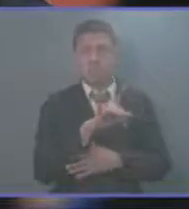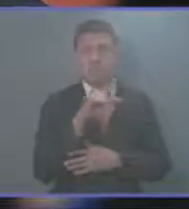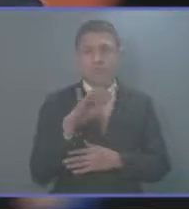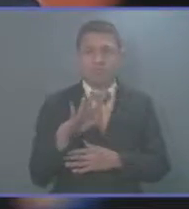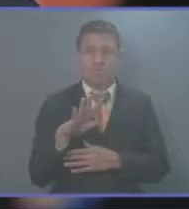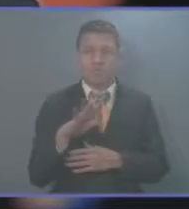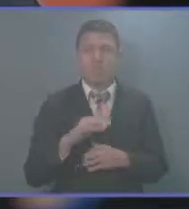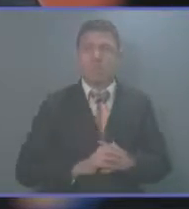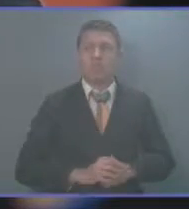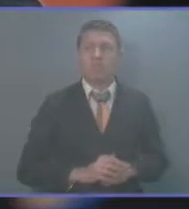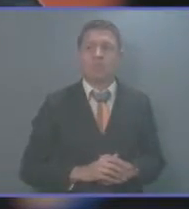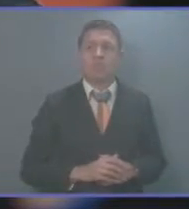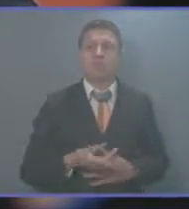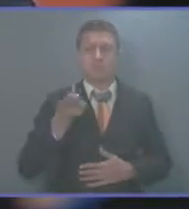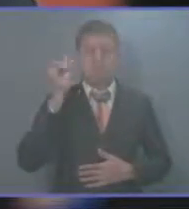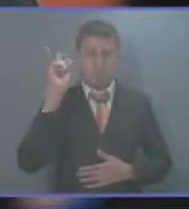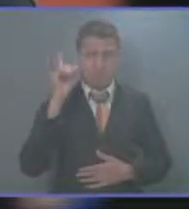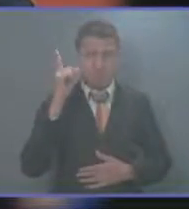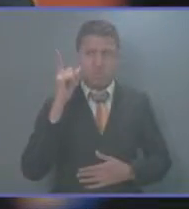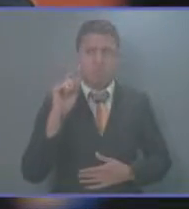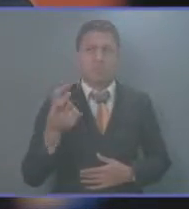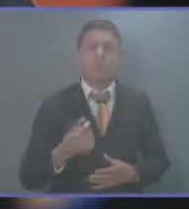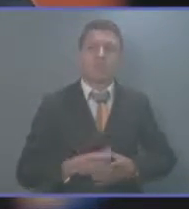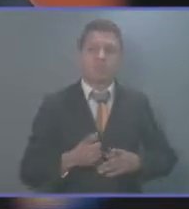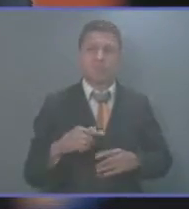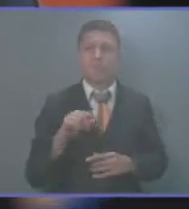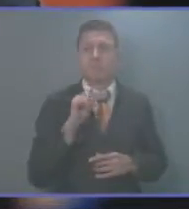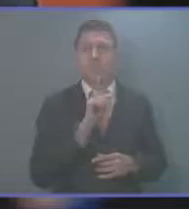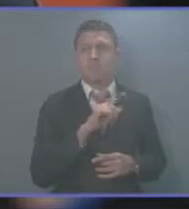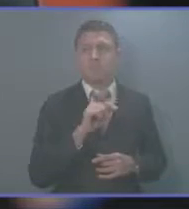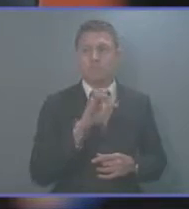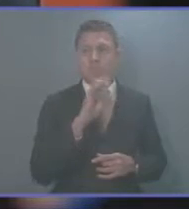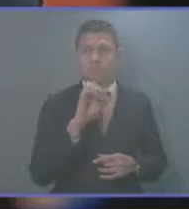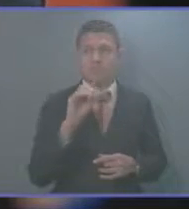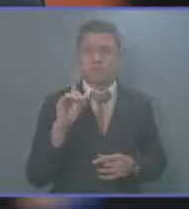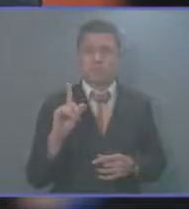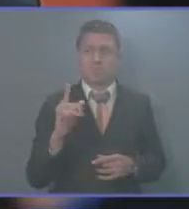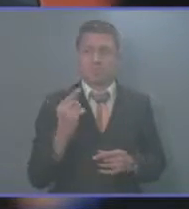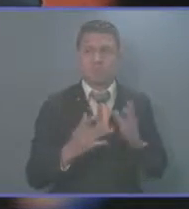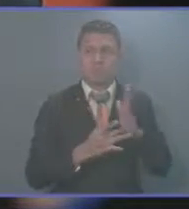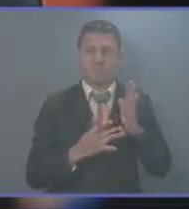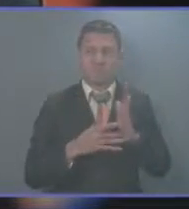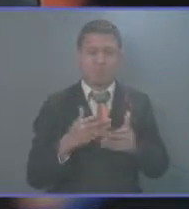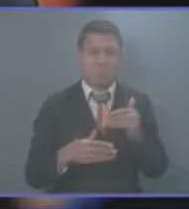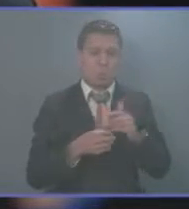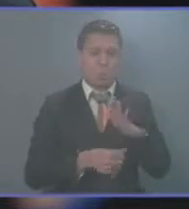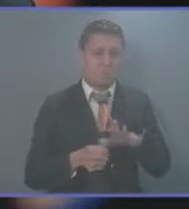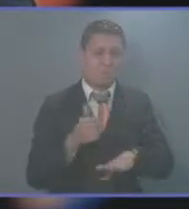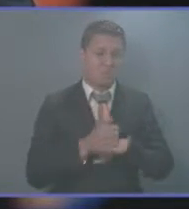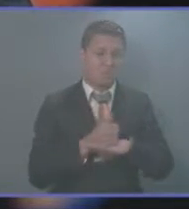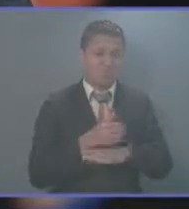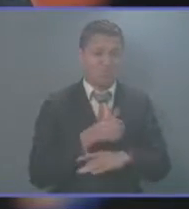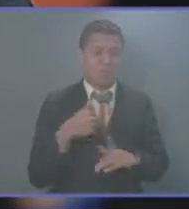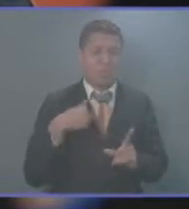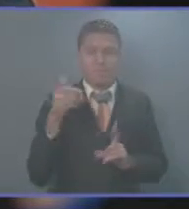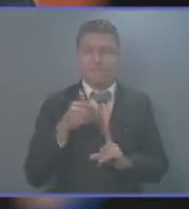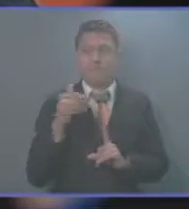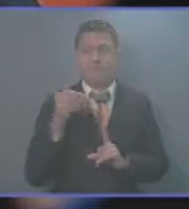43,514 maestros y a 3,701 técnicos administrativos del Ministerio de